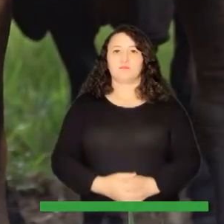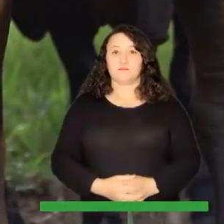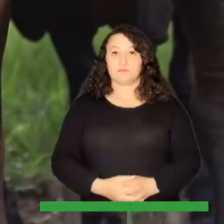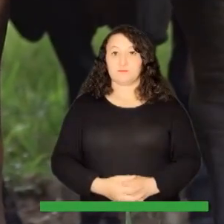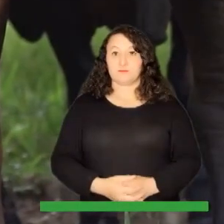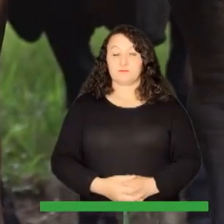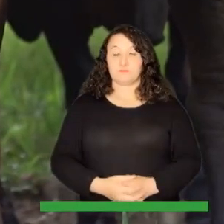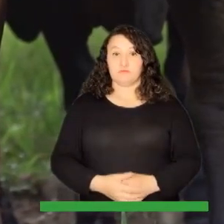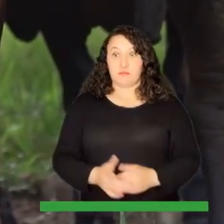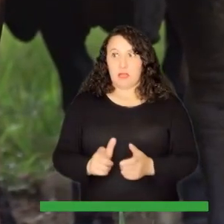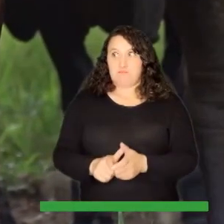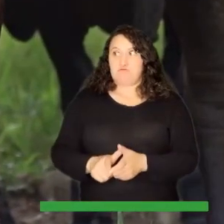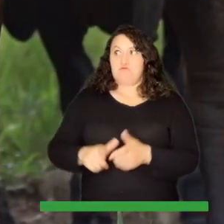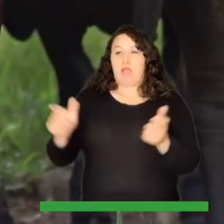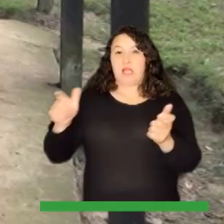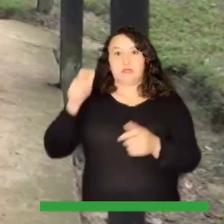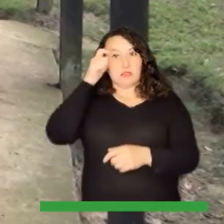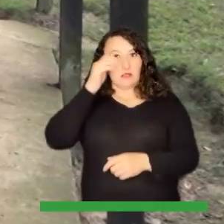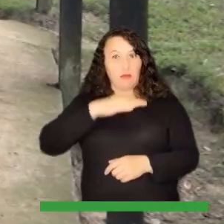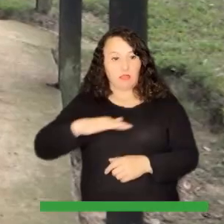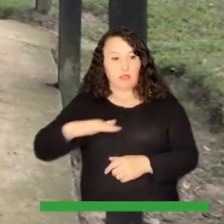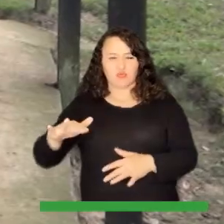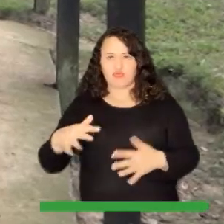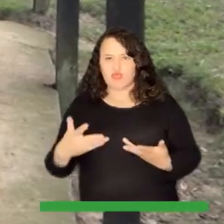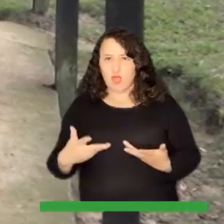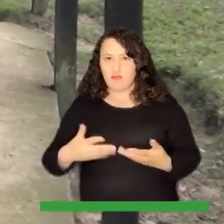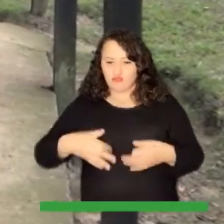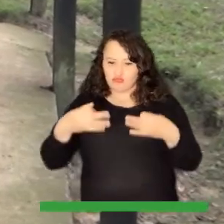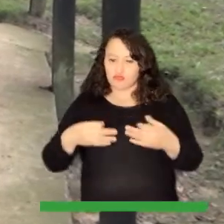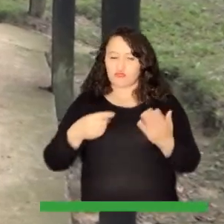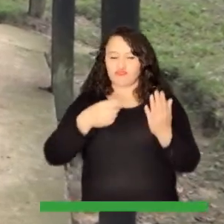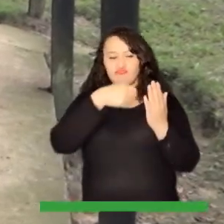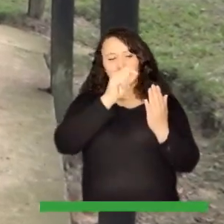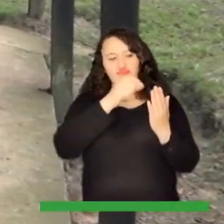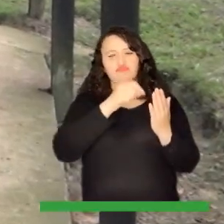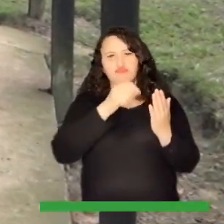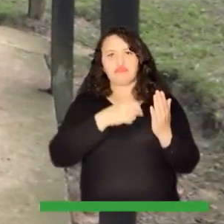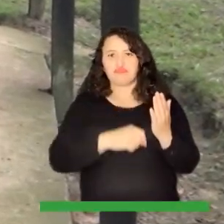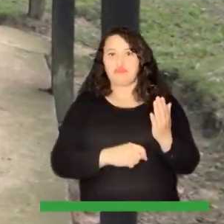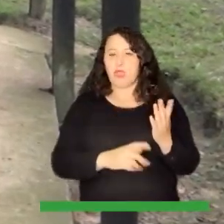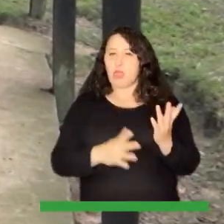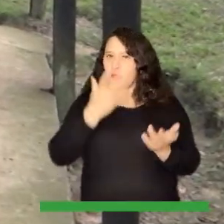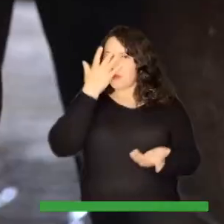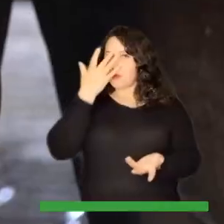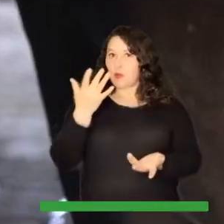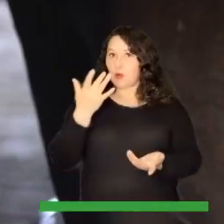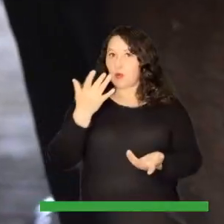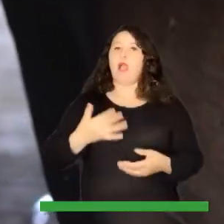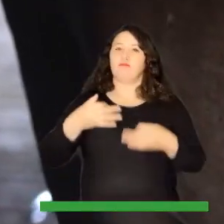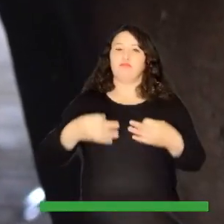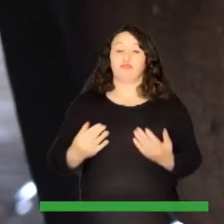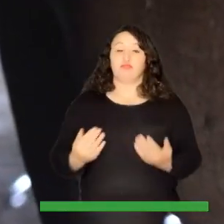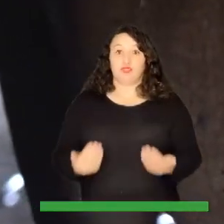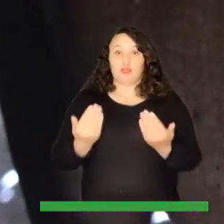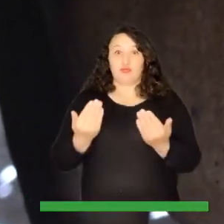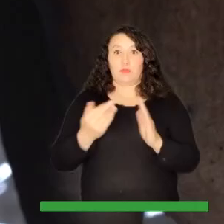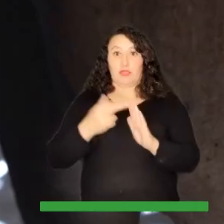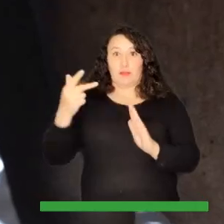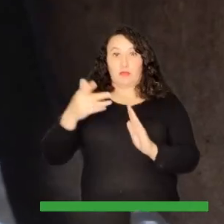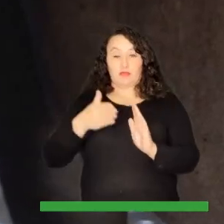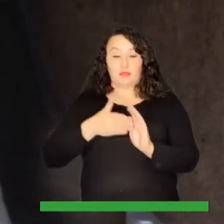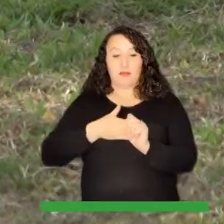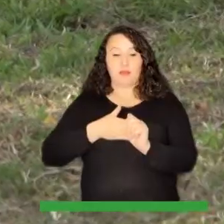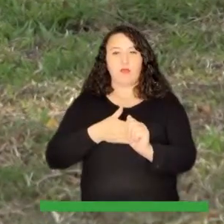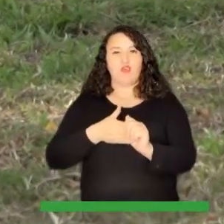La mayoría de ganaderos ha sido asequible a esta lista de chequeo porque pues en cierta manera les permite tener como una guía